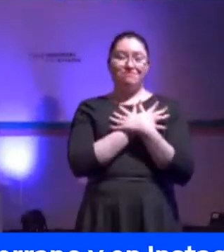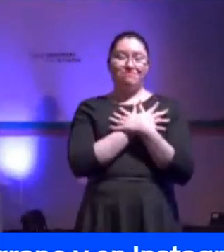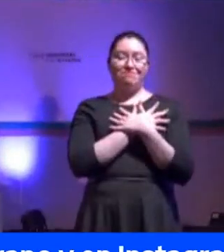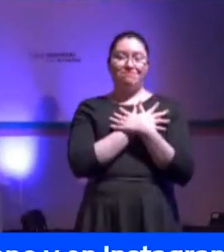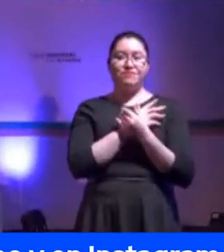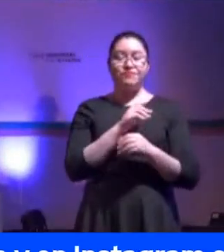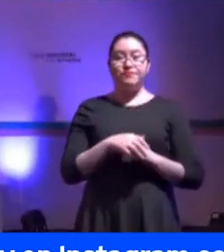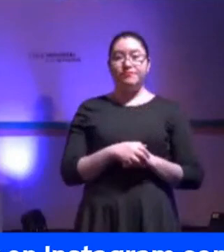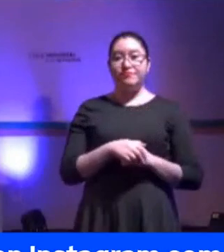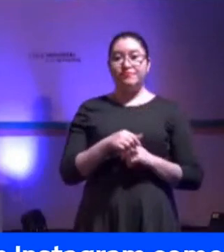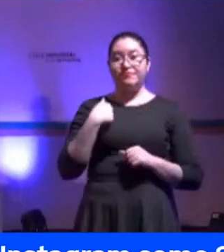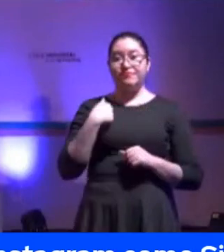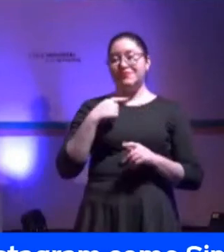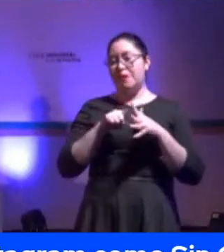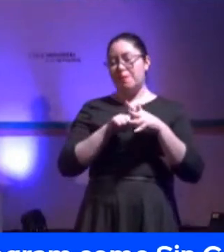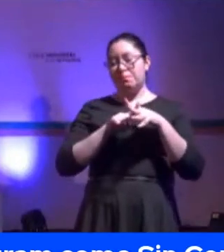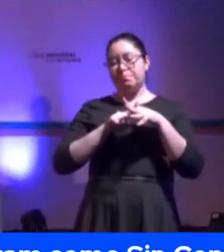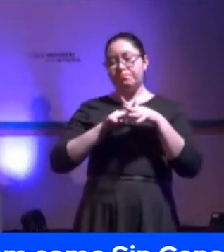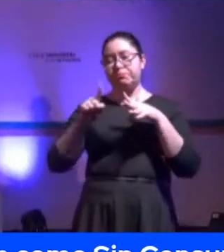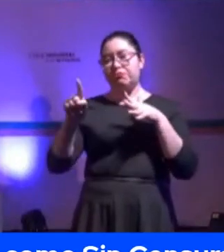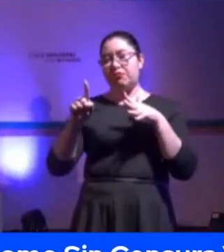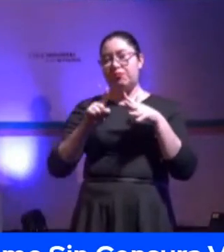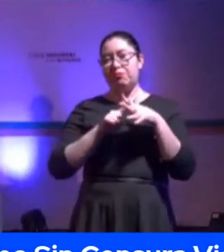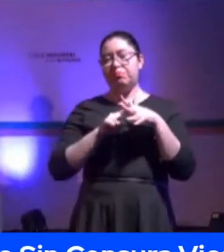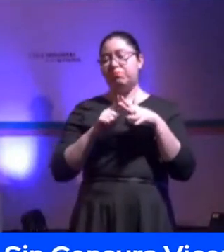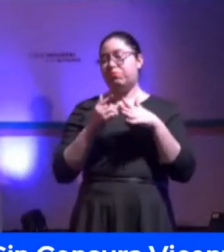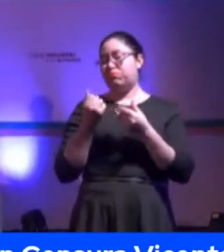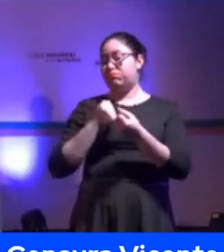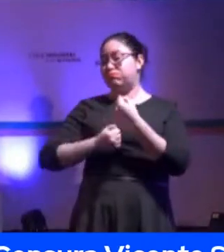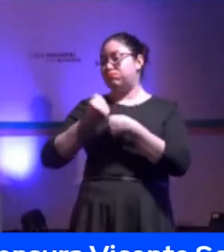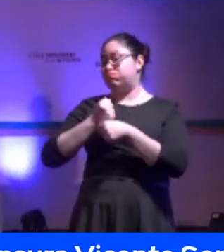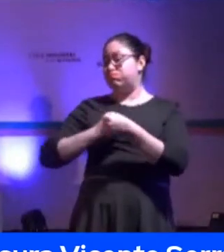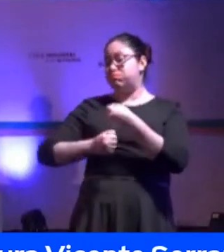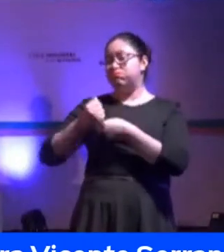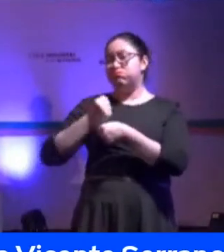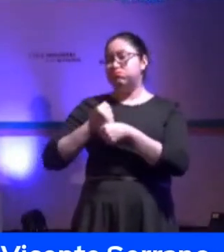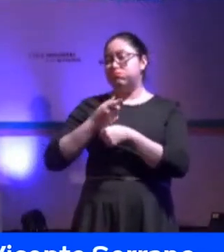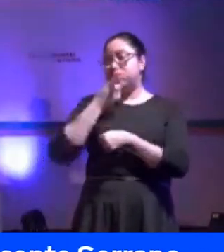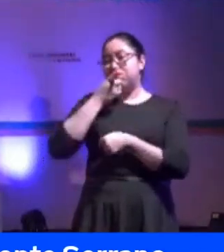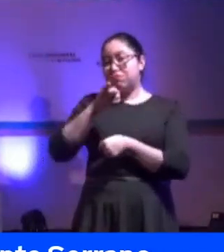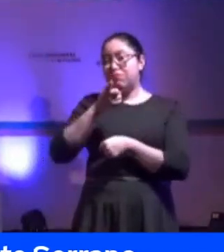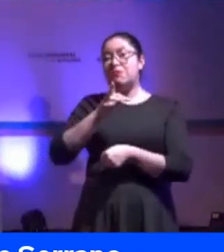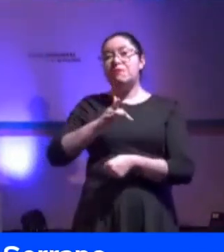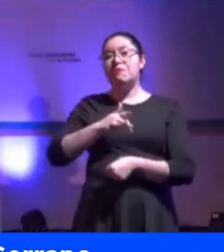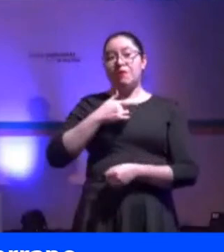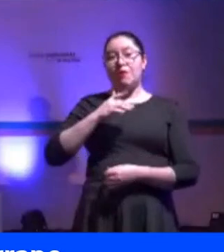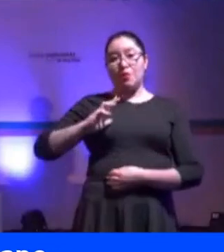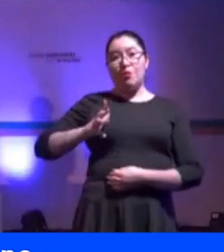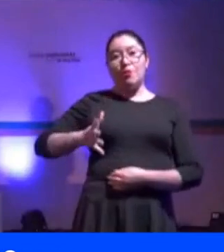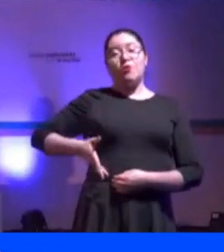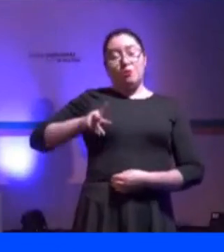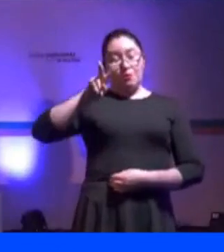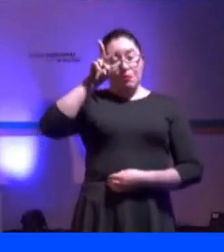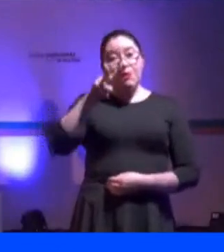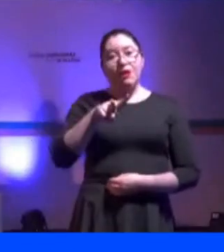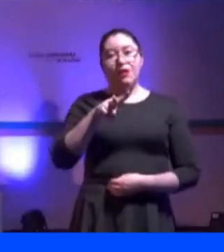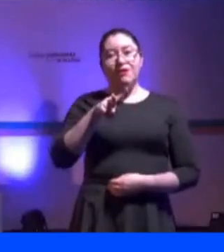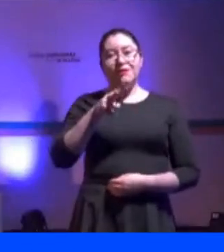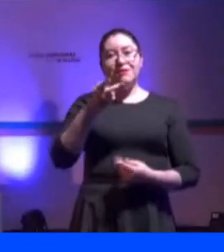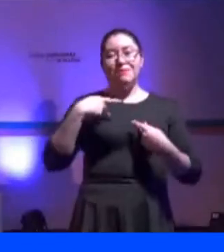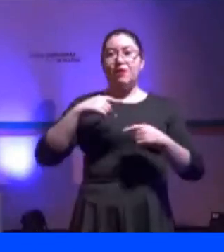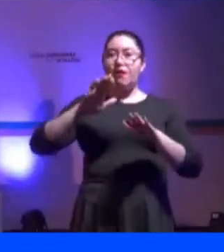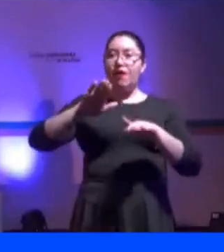Yo que he sido migrante tantos años, les digo, siéntanse también orgullosos de esos que están